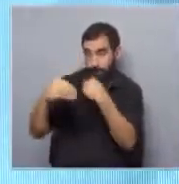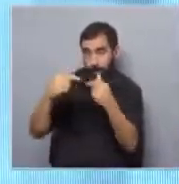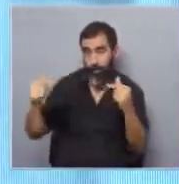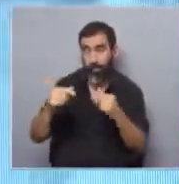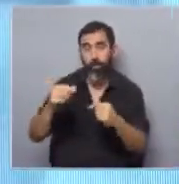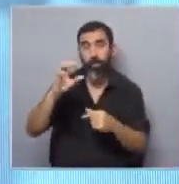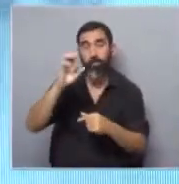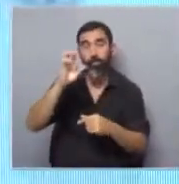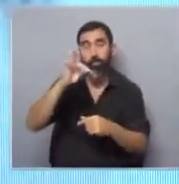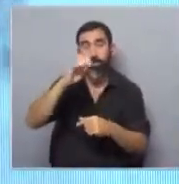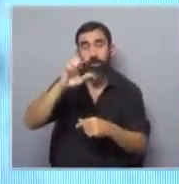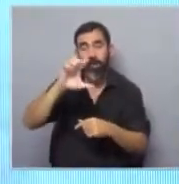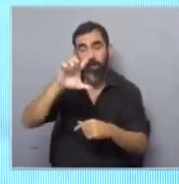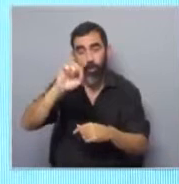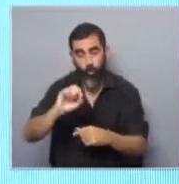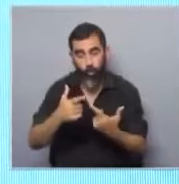Roberto Sotelo,